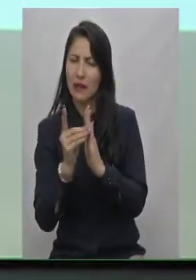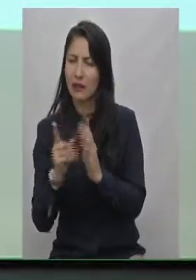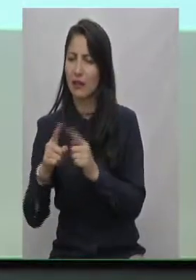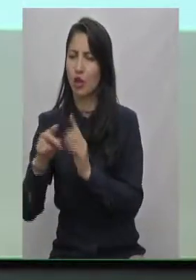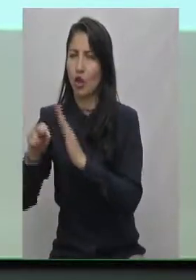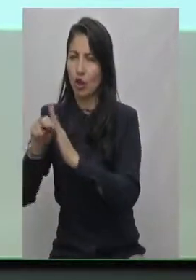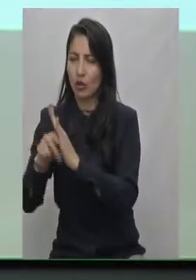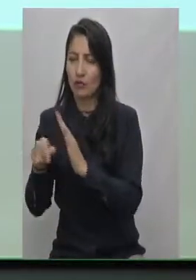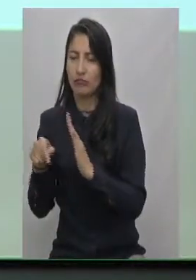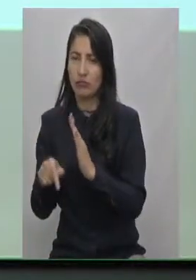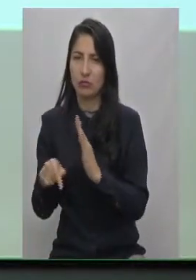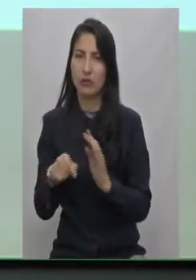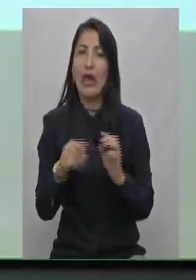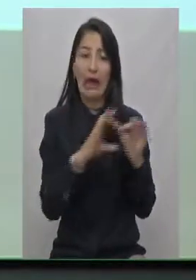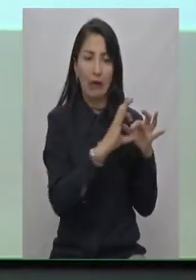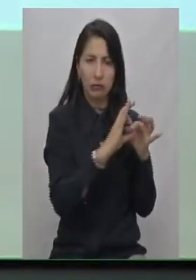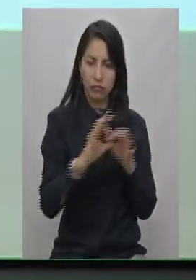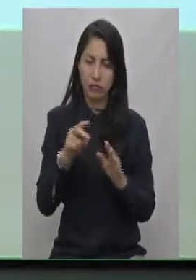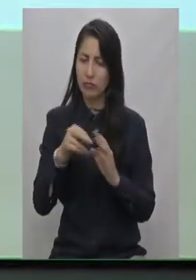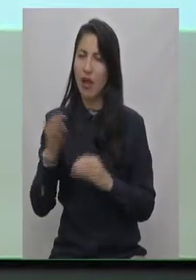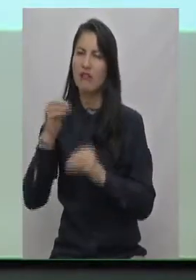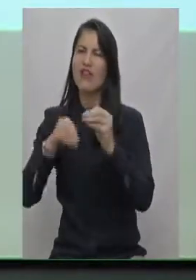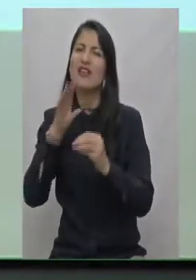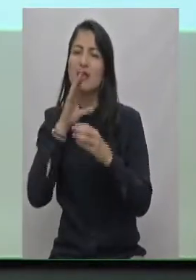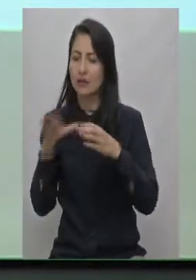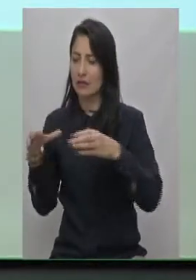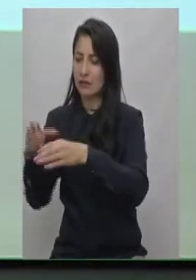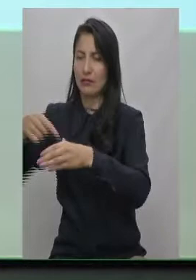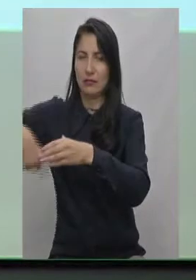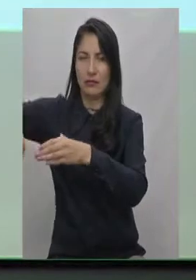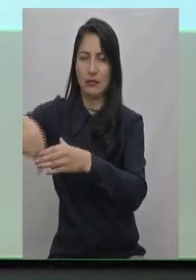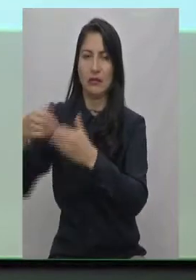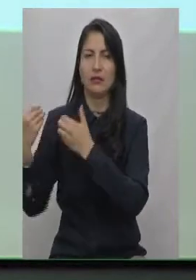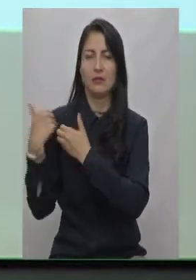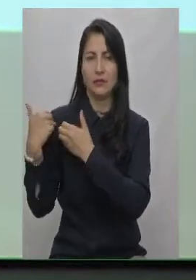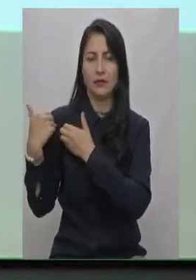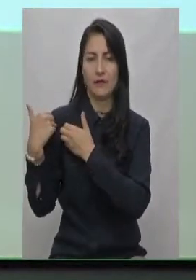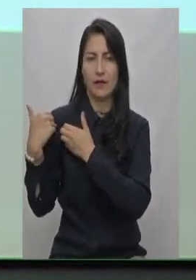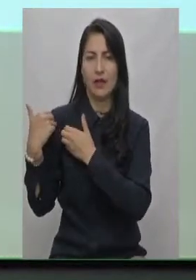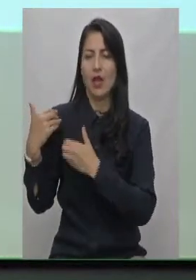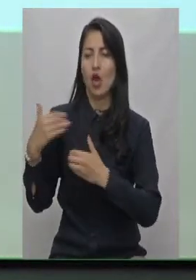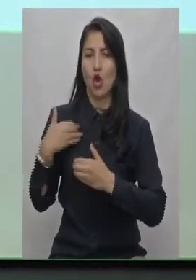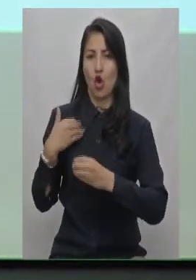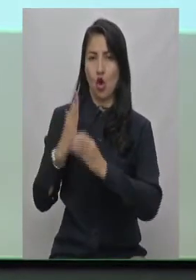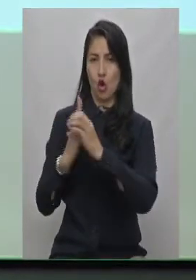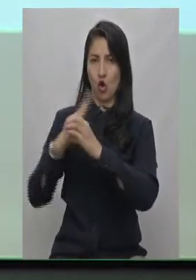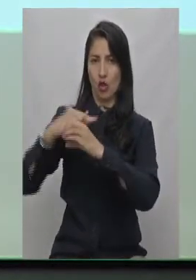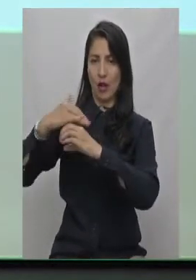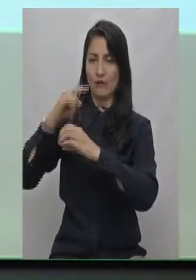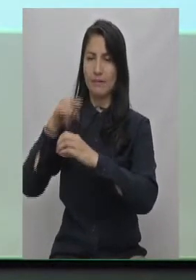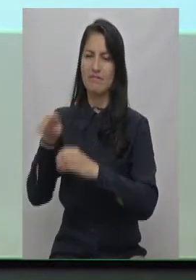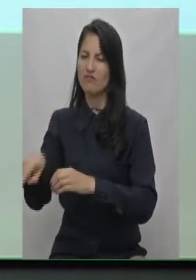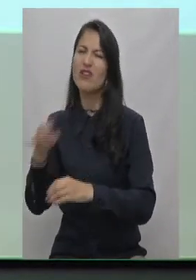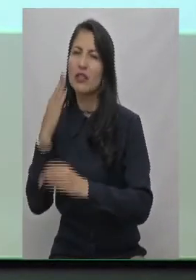del acuerdo crearon la unidad única en la Contraloría General de la República para vigilar esos recursos.